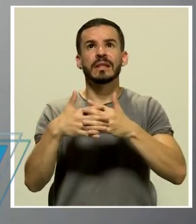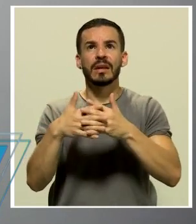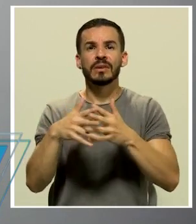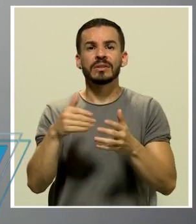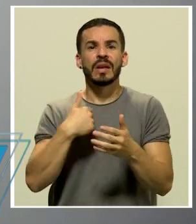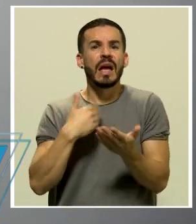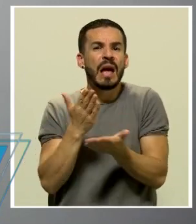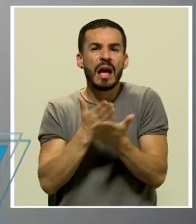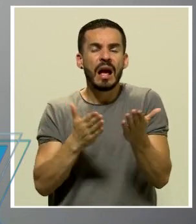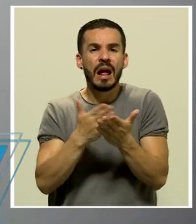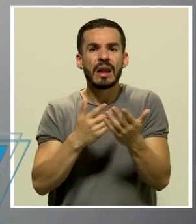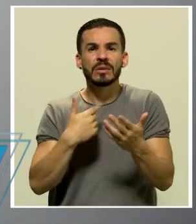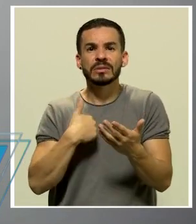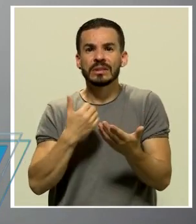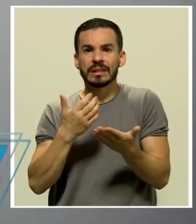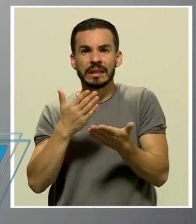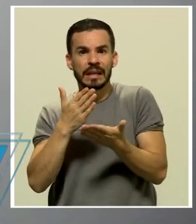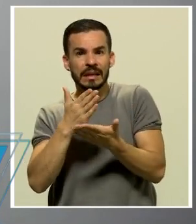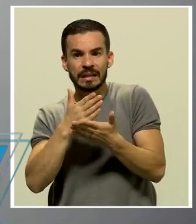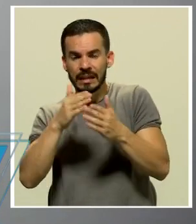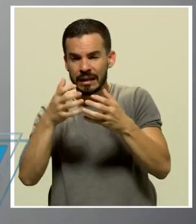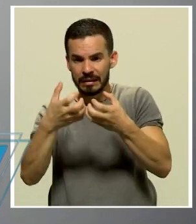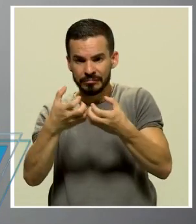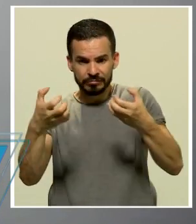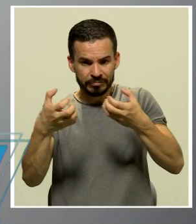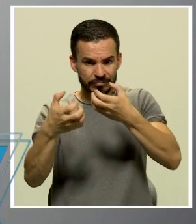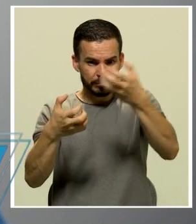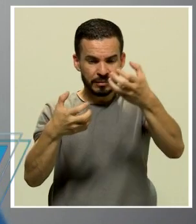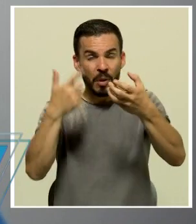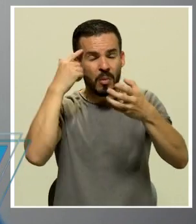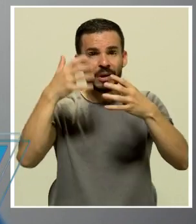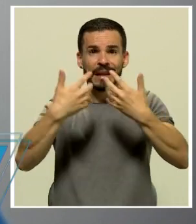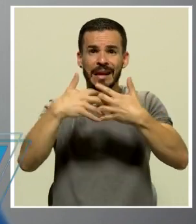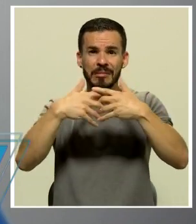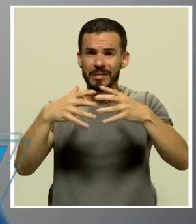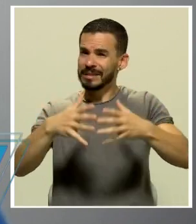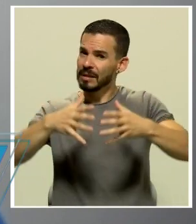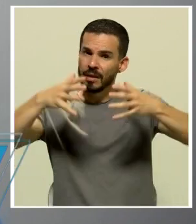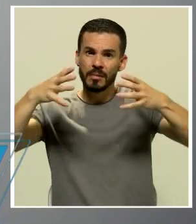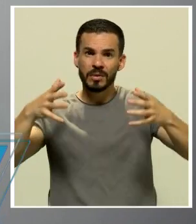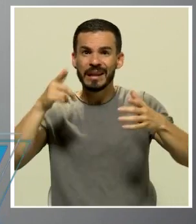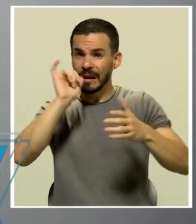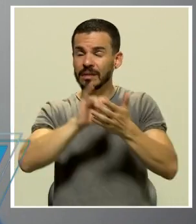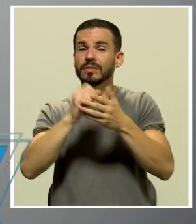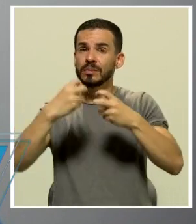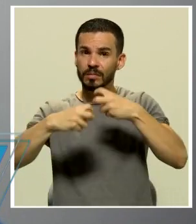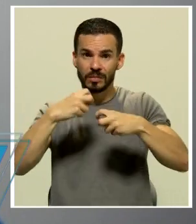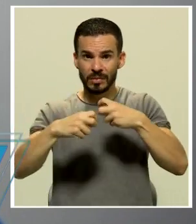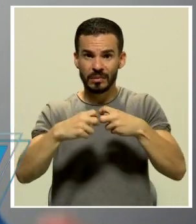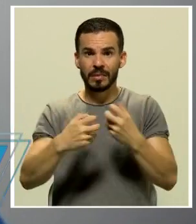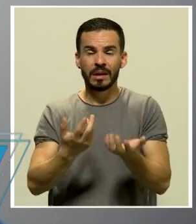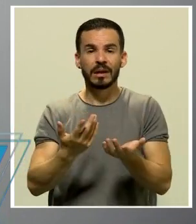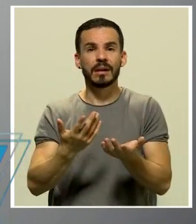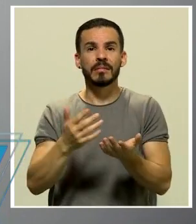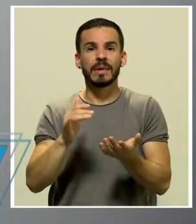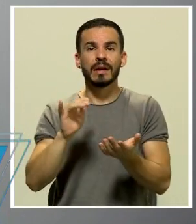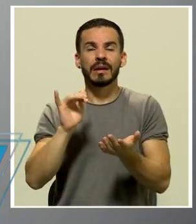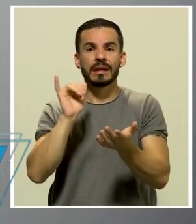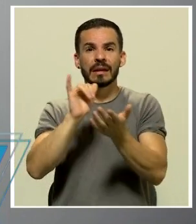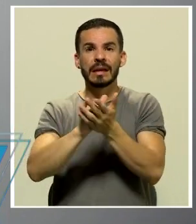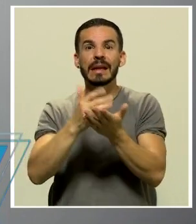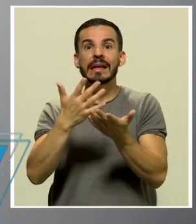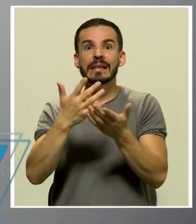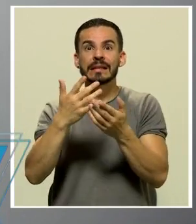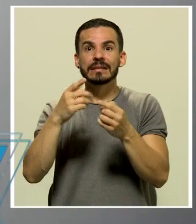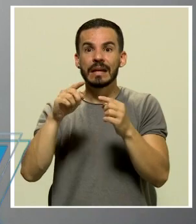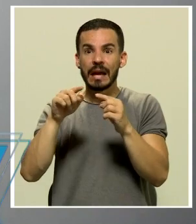algunos que quieren partirlas en pedazos porque son demasiado grandes. Es un problema, ¿verdad? Y esa es ¿cómo se llama? La